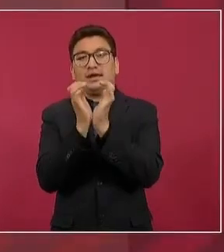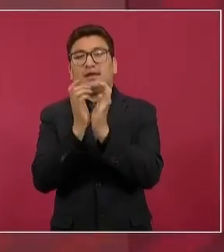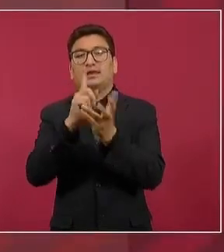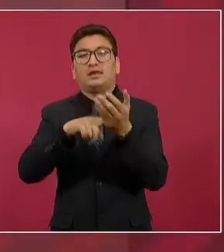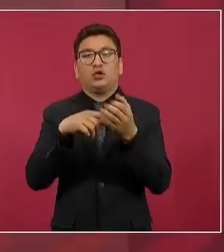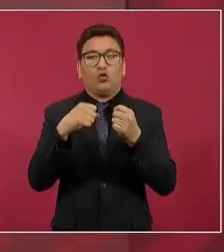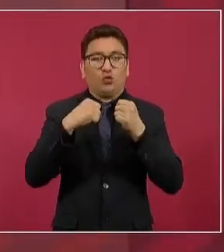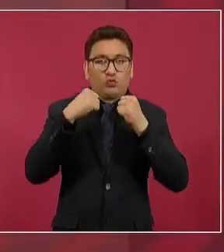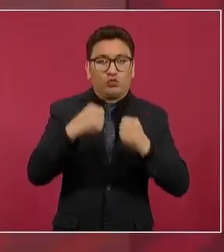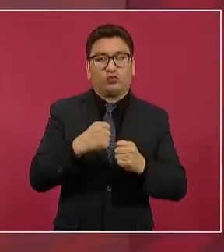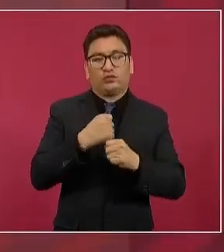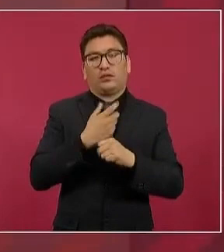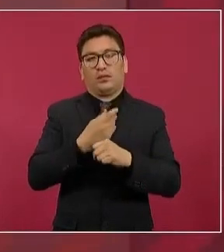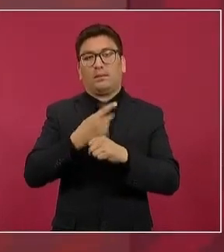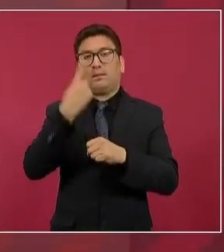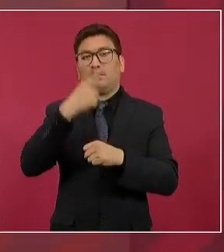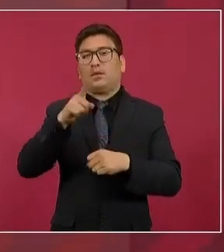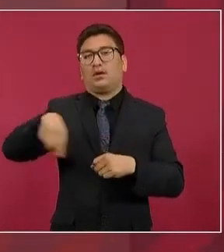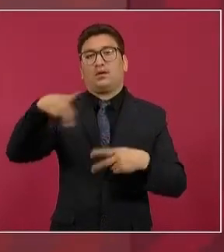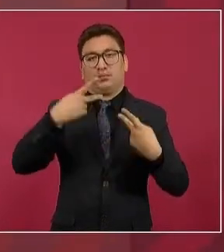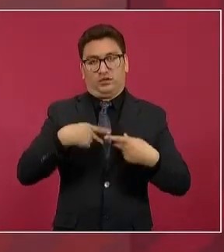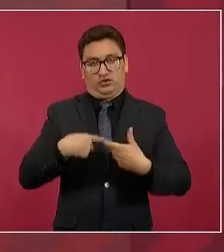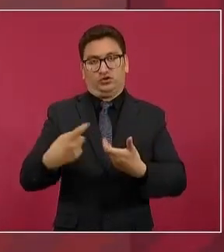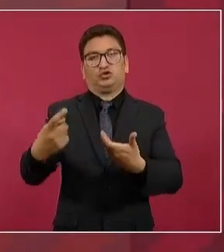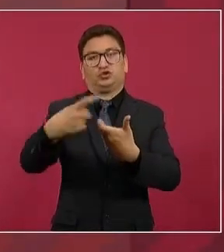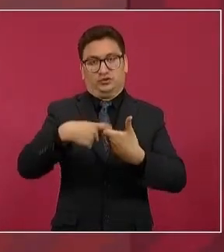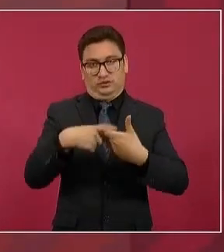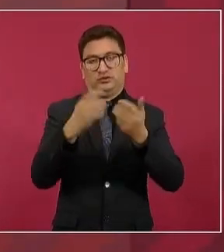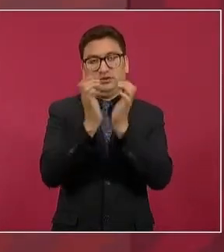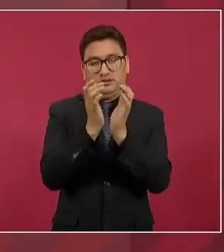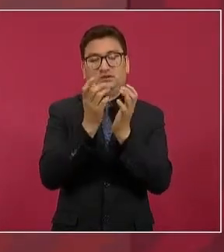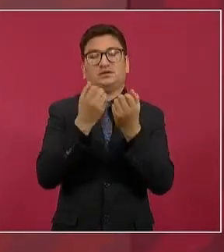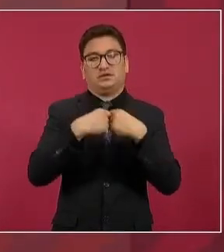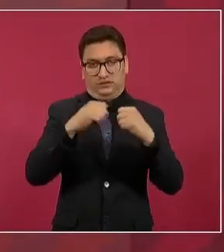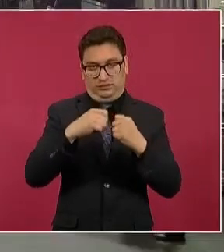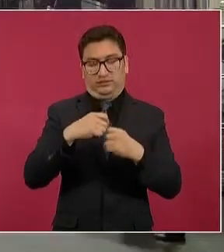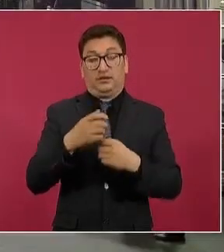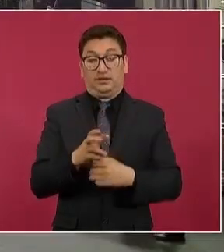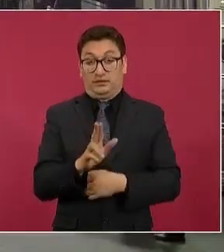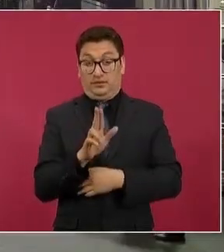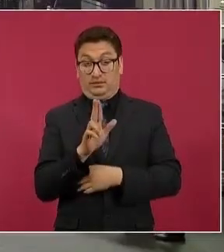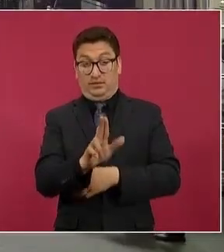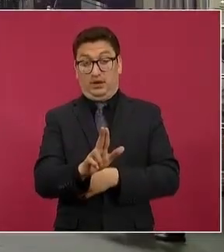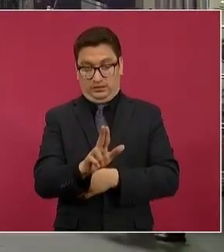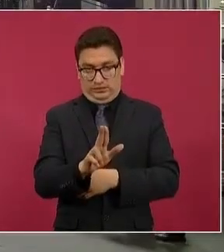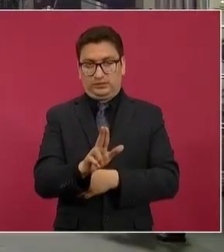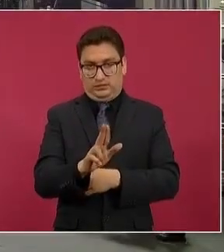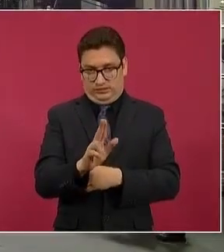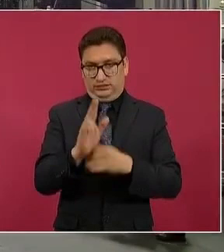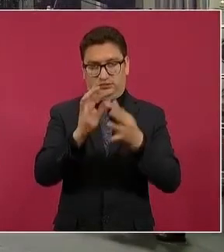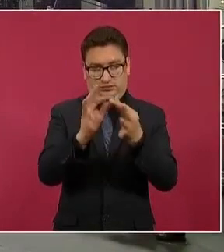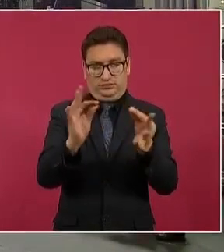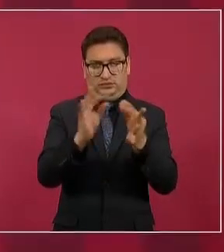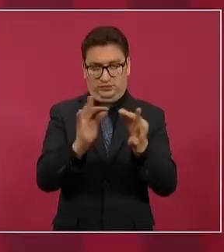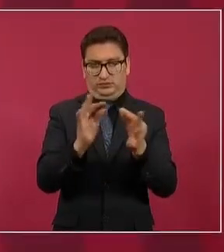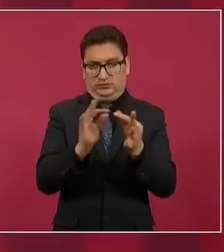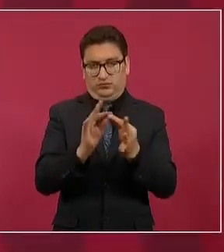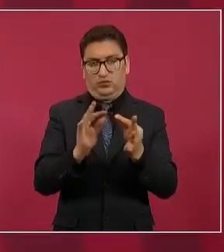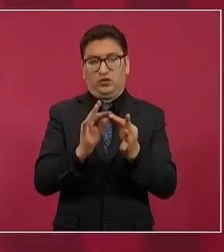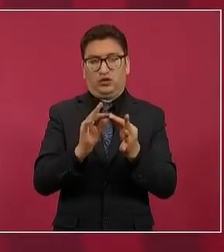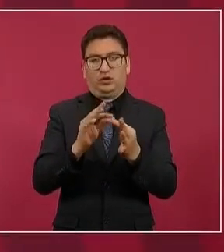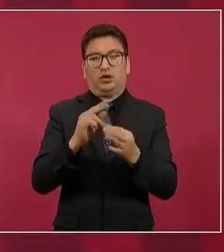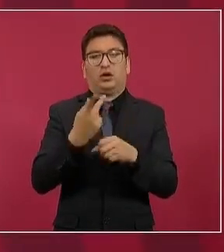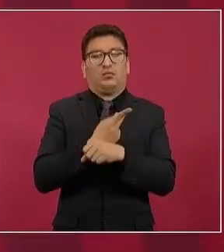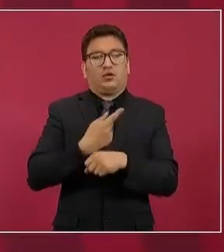ISSSTE, para los derechohabientes, si les parece. Entonces, el martes les van a explicar qué